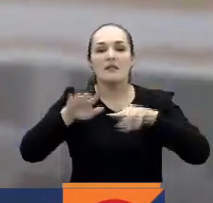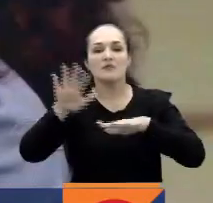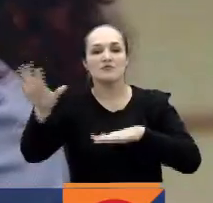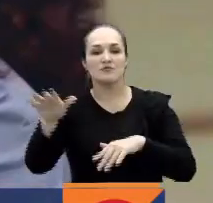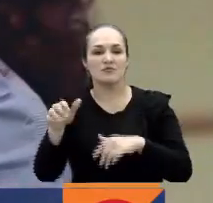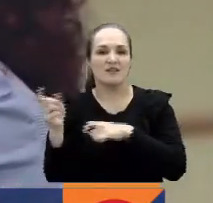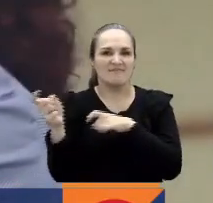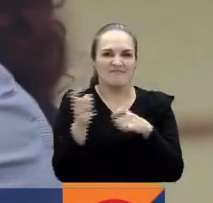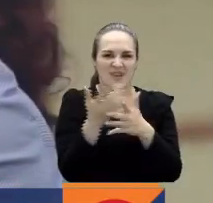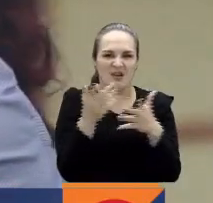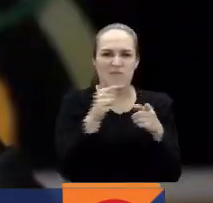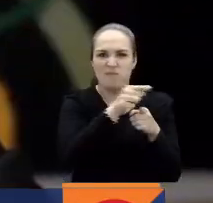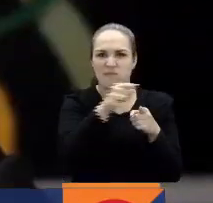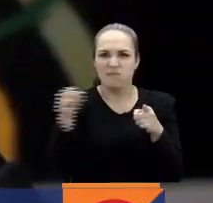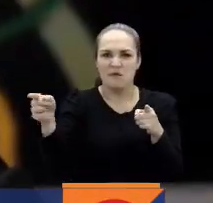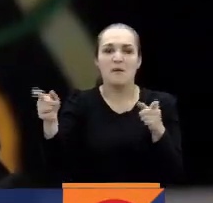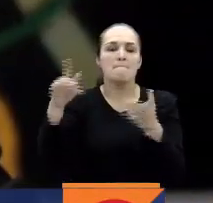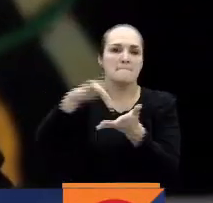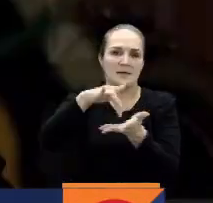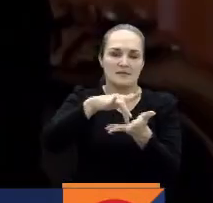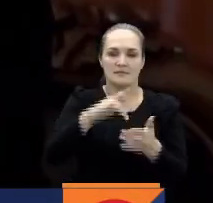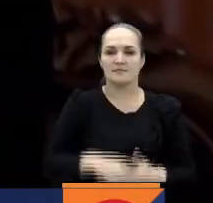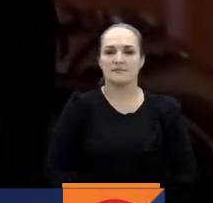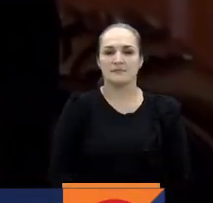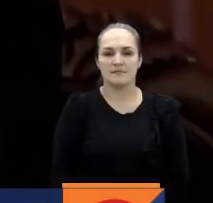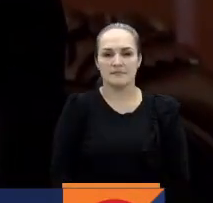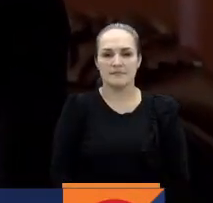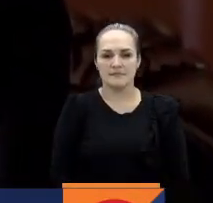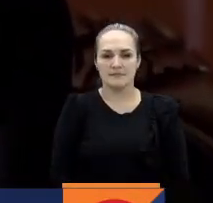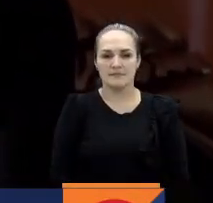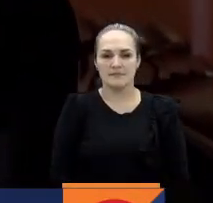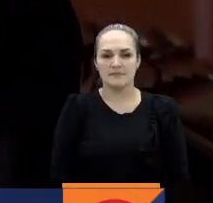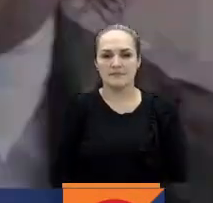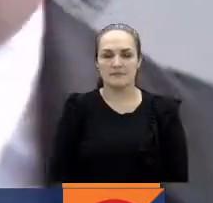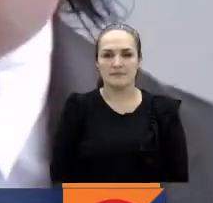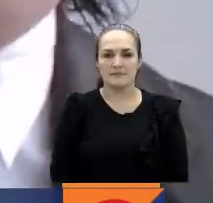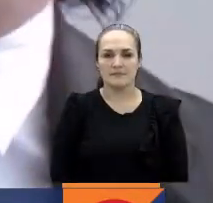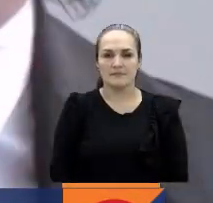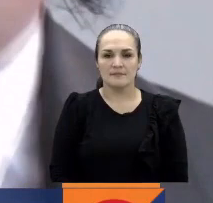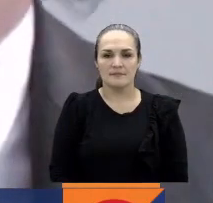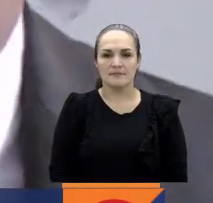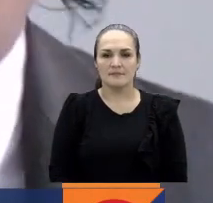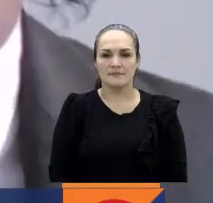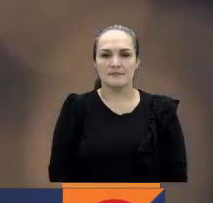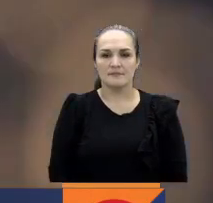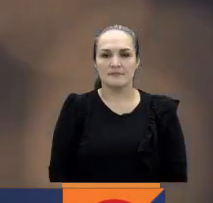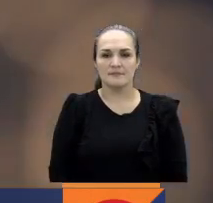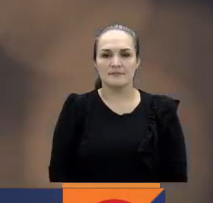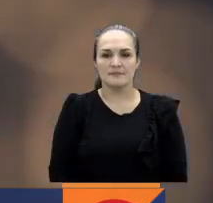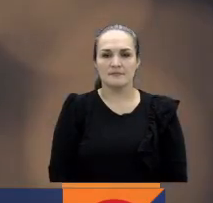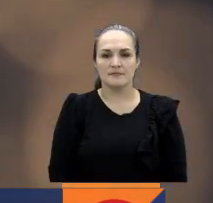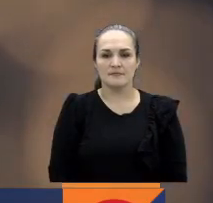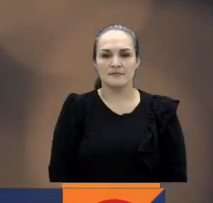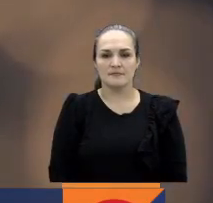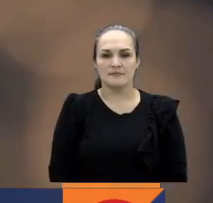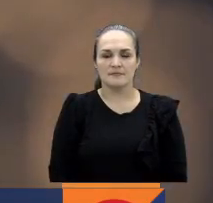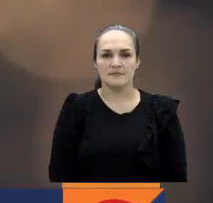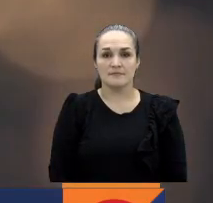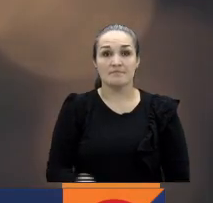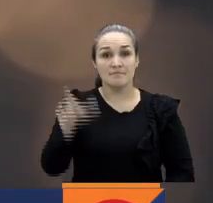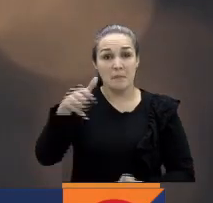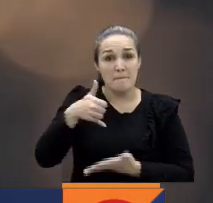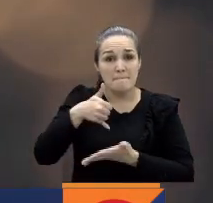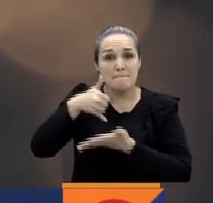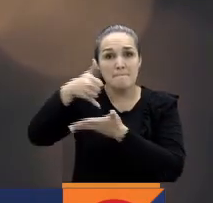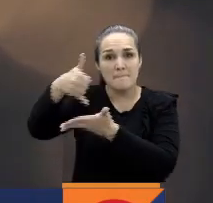prefiero ser eso y no un negligente que solamente está pensando en su capital político sin que se atreva a tomar ningún riesgo. Recibió los premios